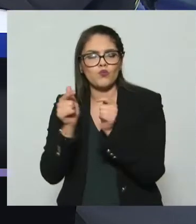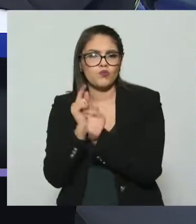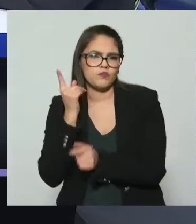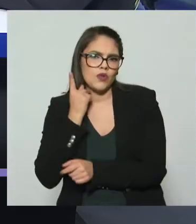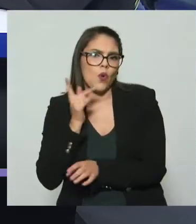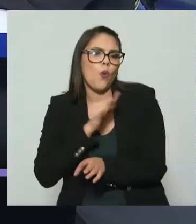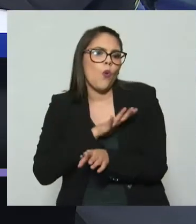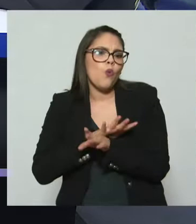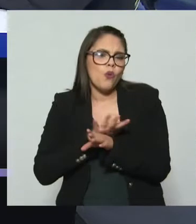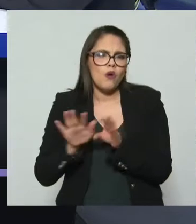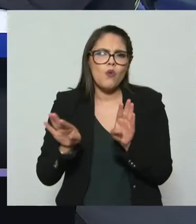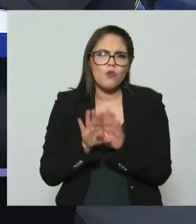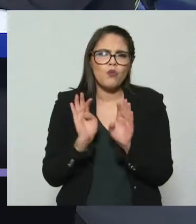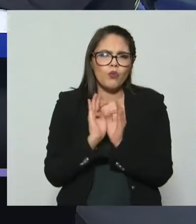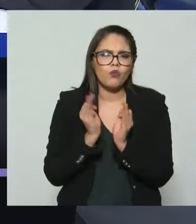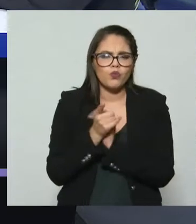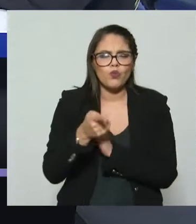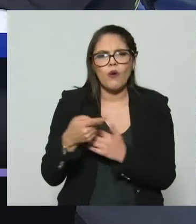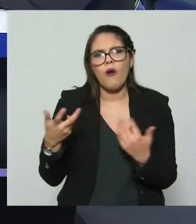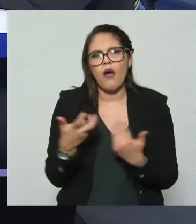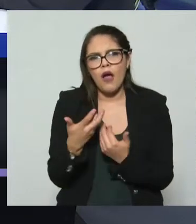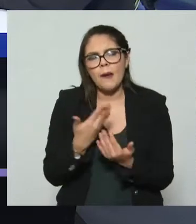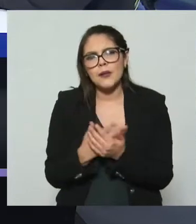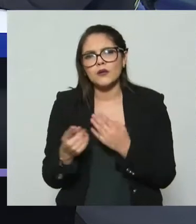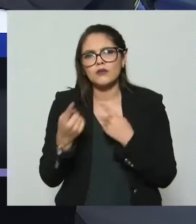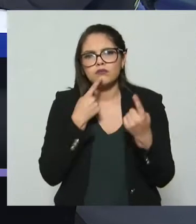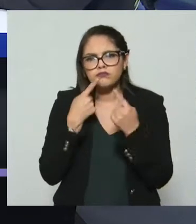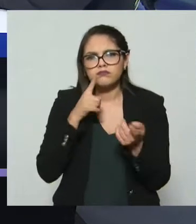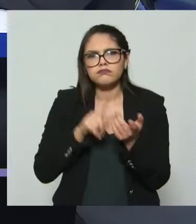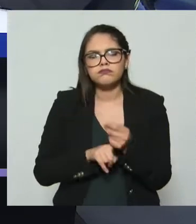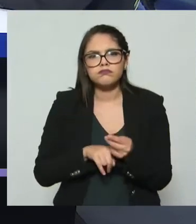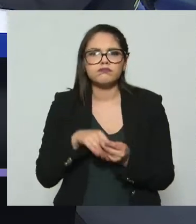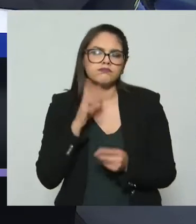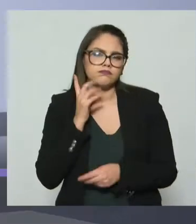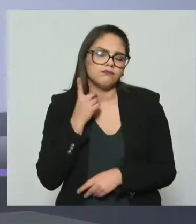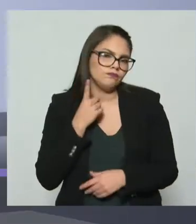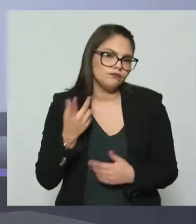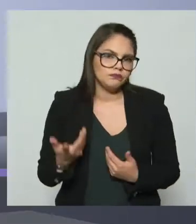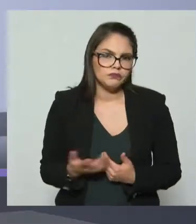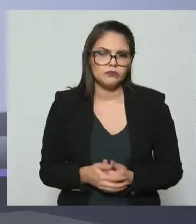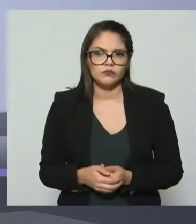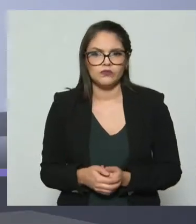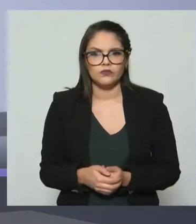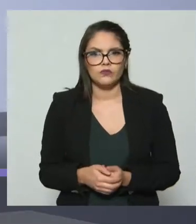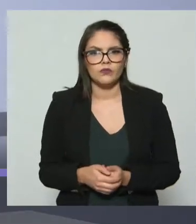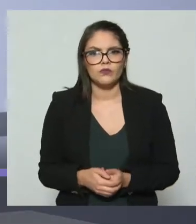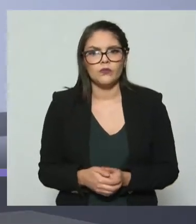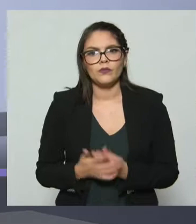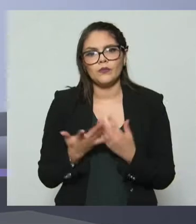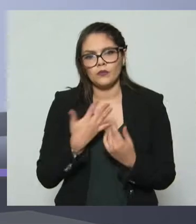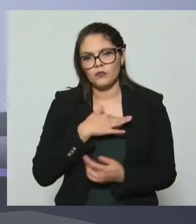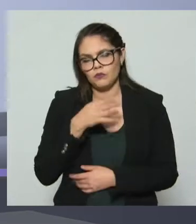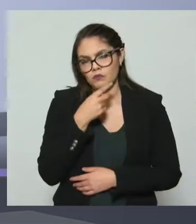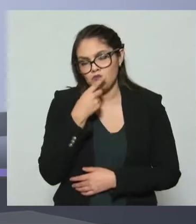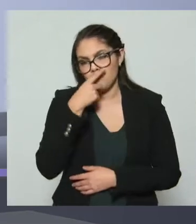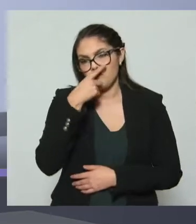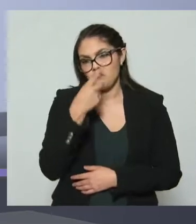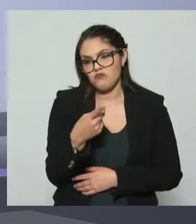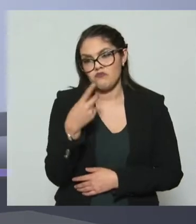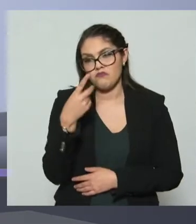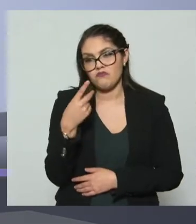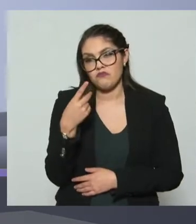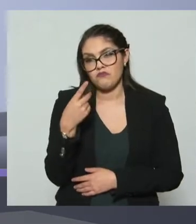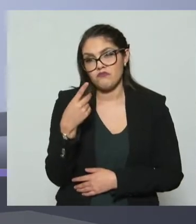explicar cuál fue la dinámica que tuvieron ustedes y la discusión en el Congreso. Pues mira, Mariana, te puedo comentar que tuvimos